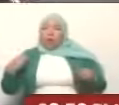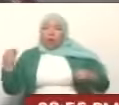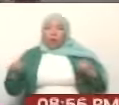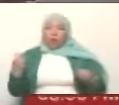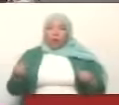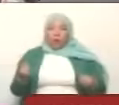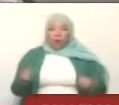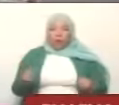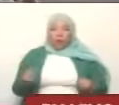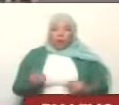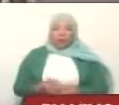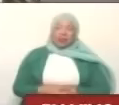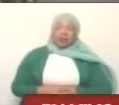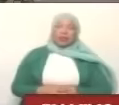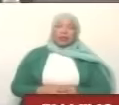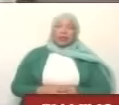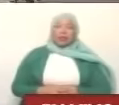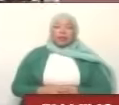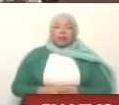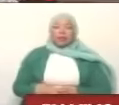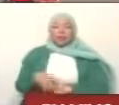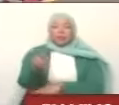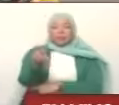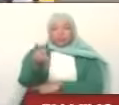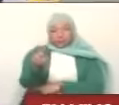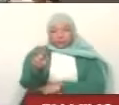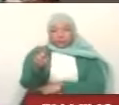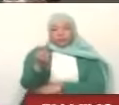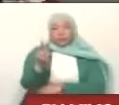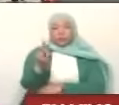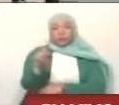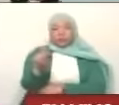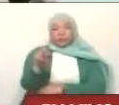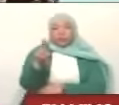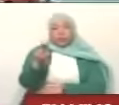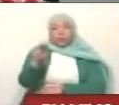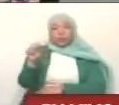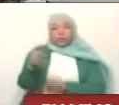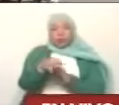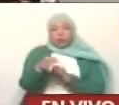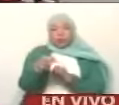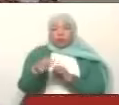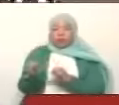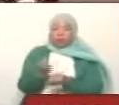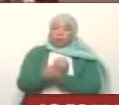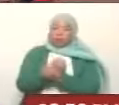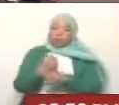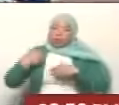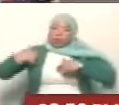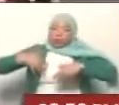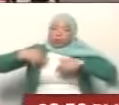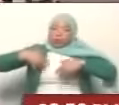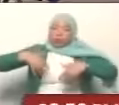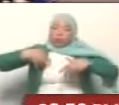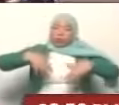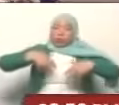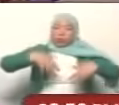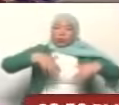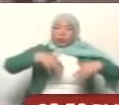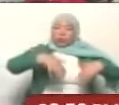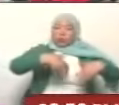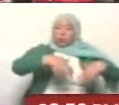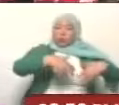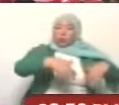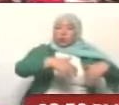mire, el día viernes el municipio de Turén realizó una gran marcha llena de amor y alegría, y allí estuvimos